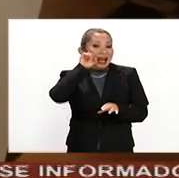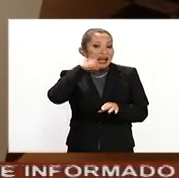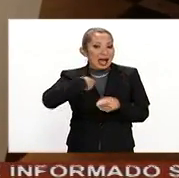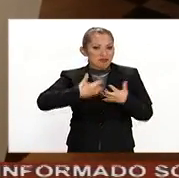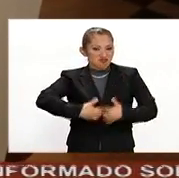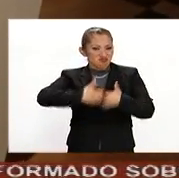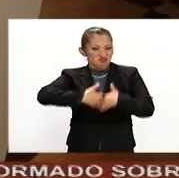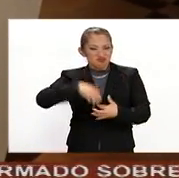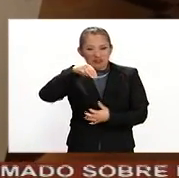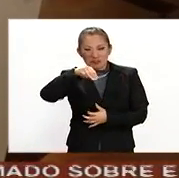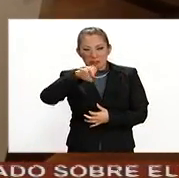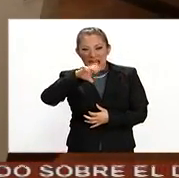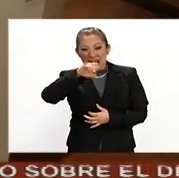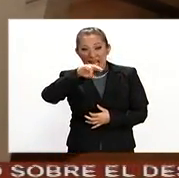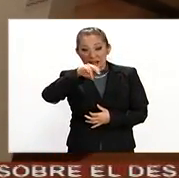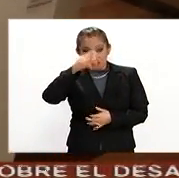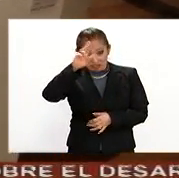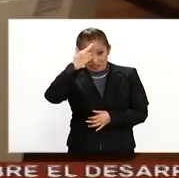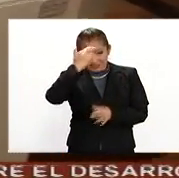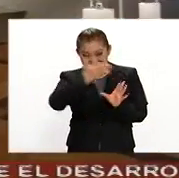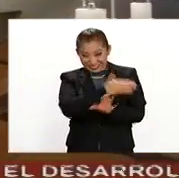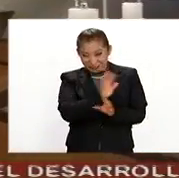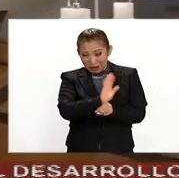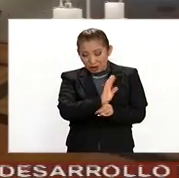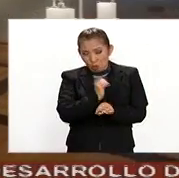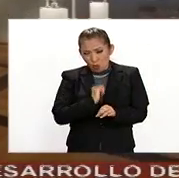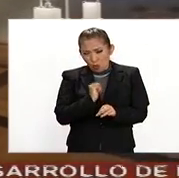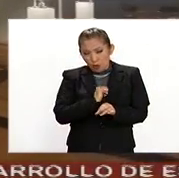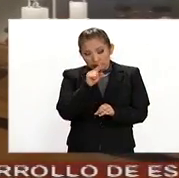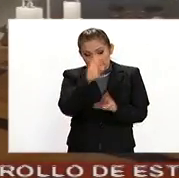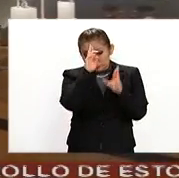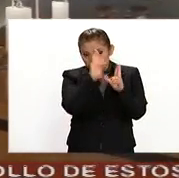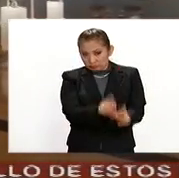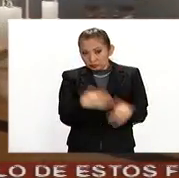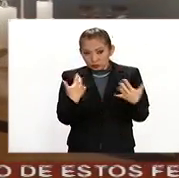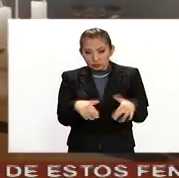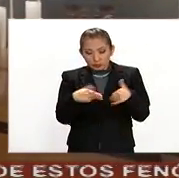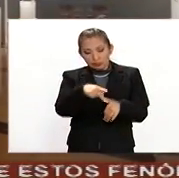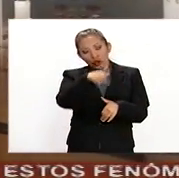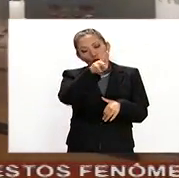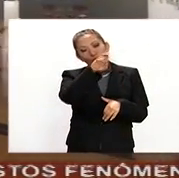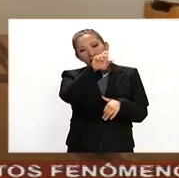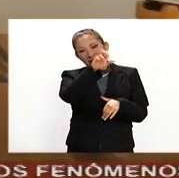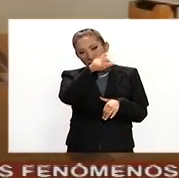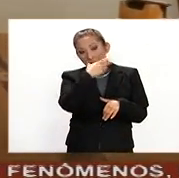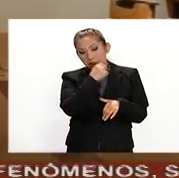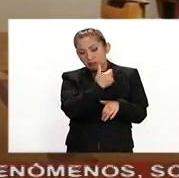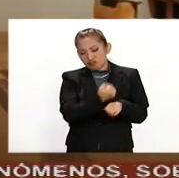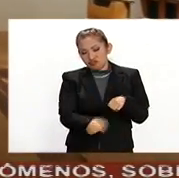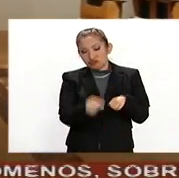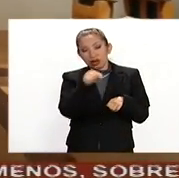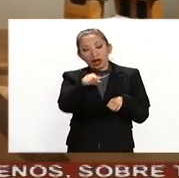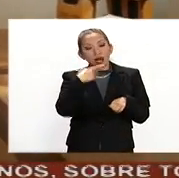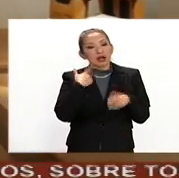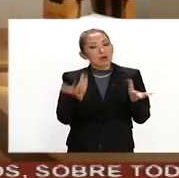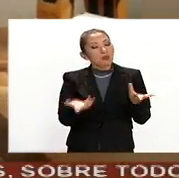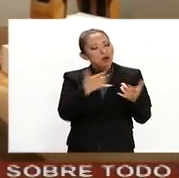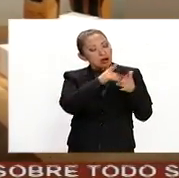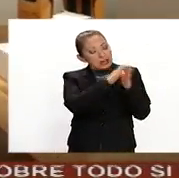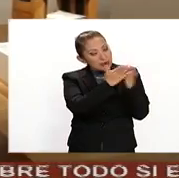Mecánica. Es de verdad pues Lolita. un homenaje, Lolita de Kubrick, claro, basada en la novela de